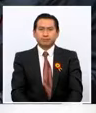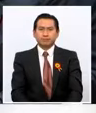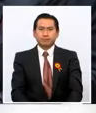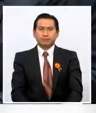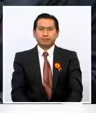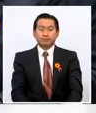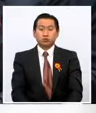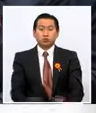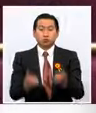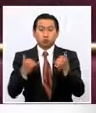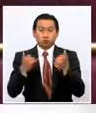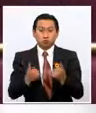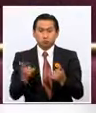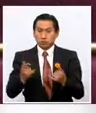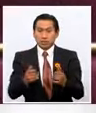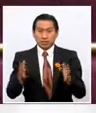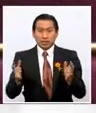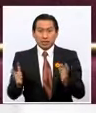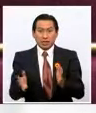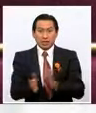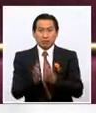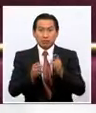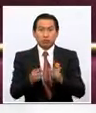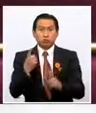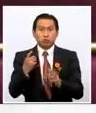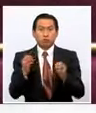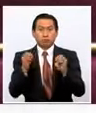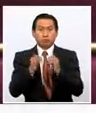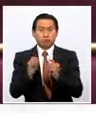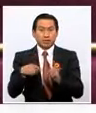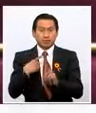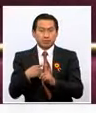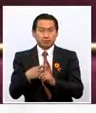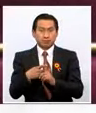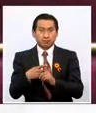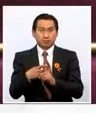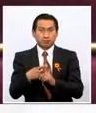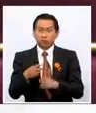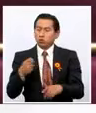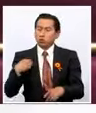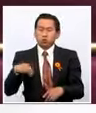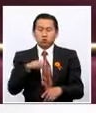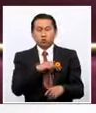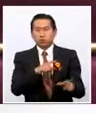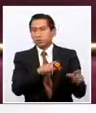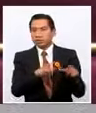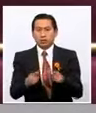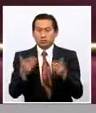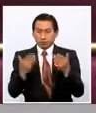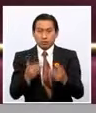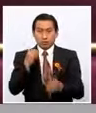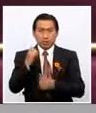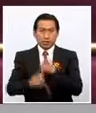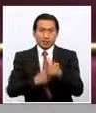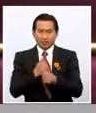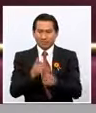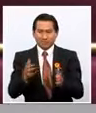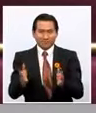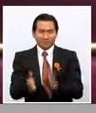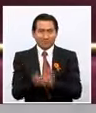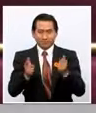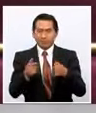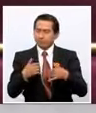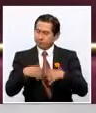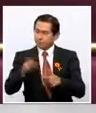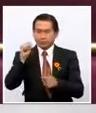hoy es un aniversario más de la patria y estamos listos en este aniversario para seguir trabajando